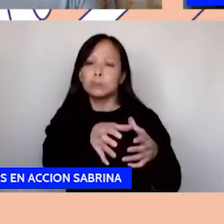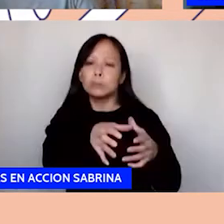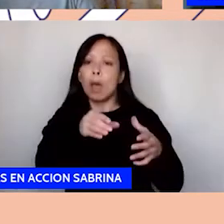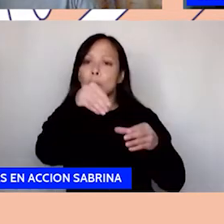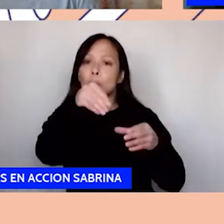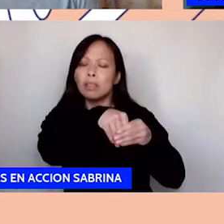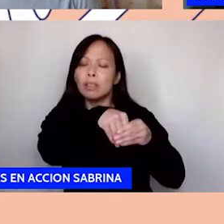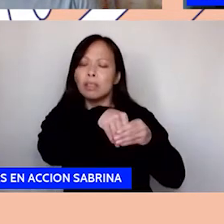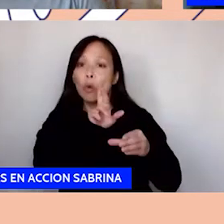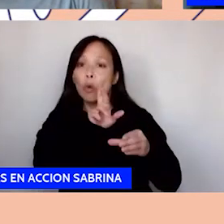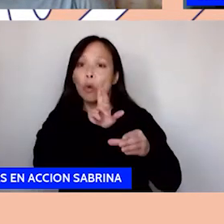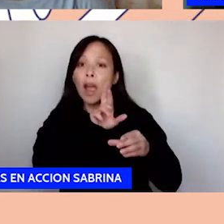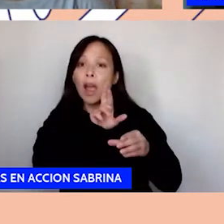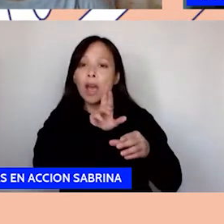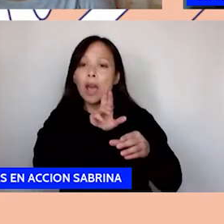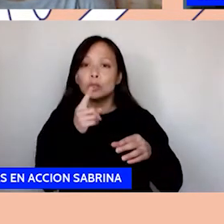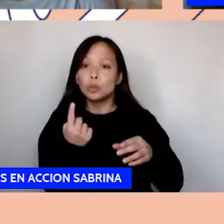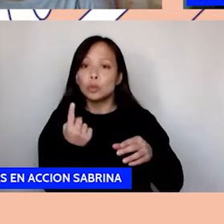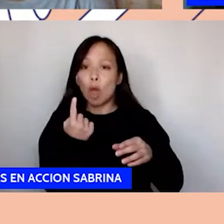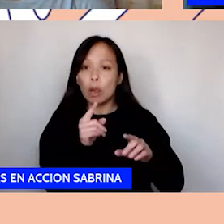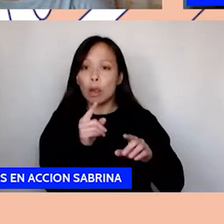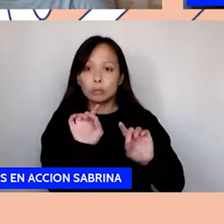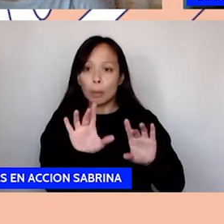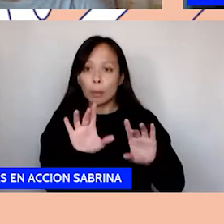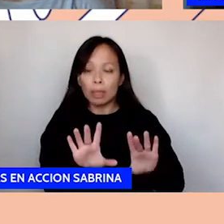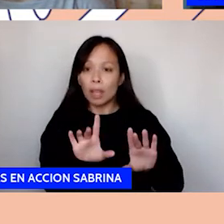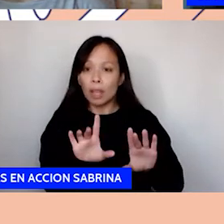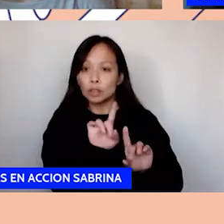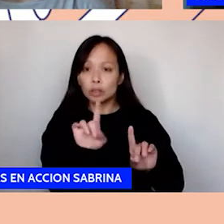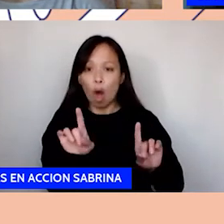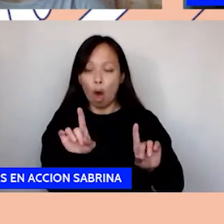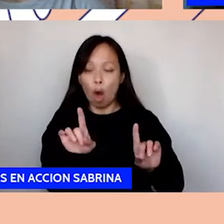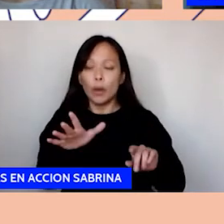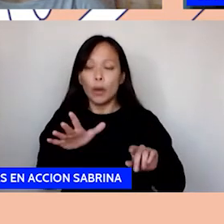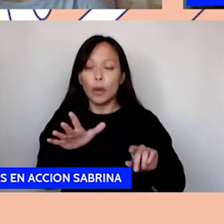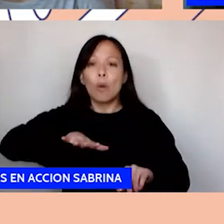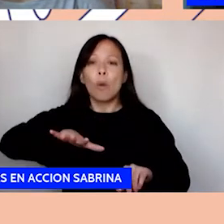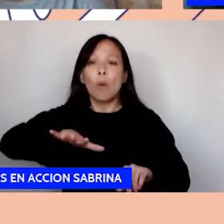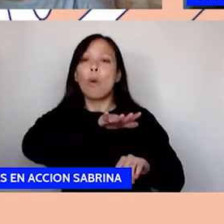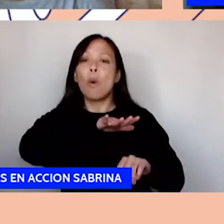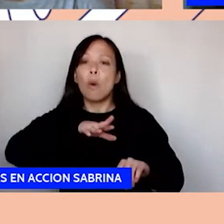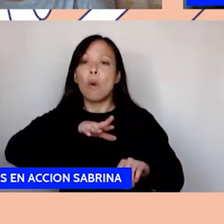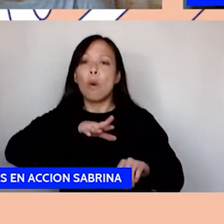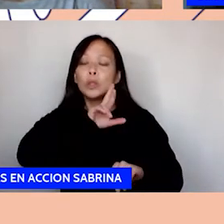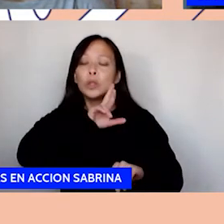que solamente mujeres pueden entrar. Necesitamos a los aliados. Es algo que buscamos que